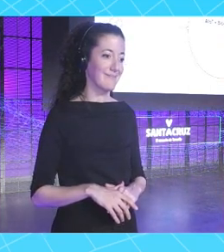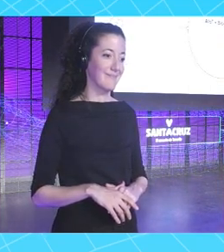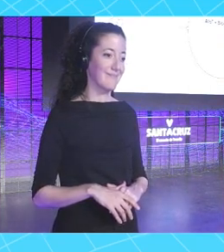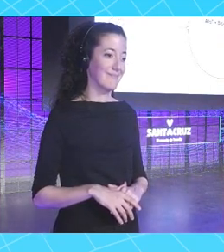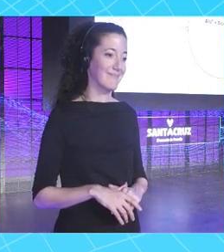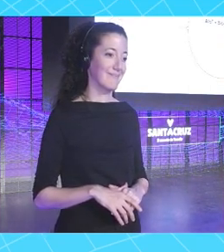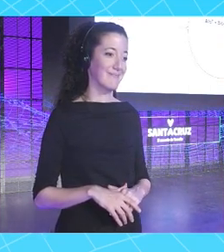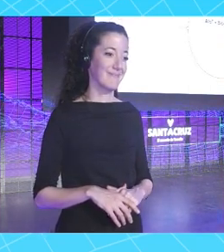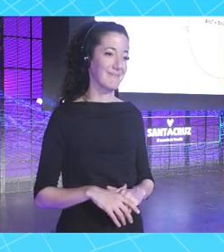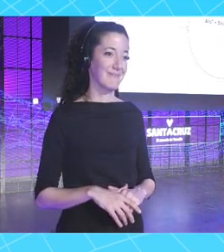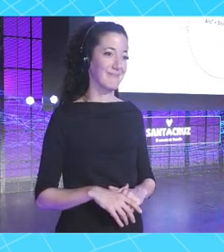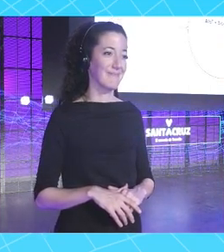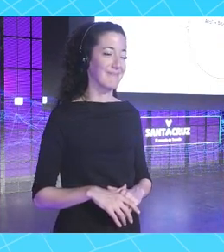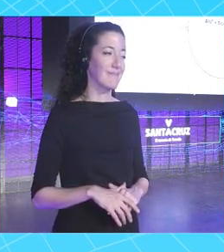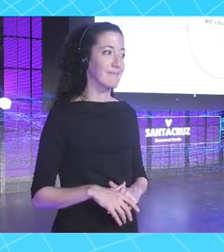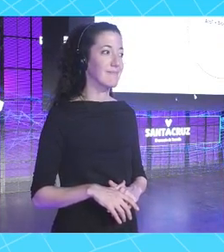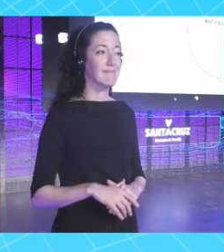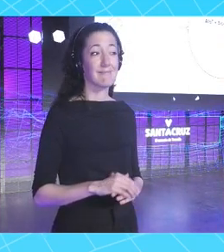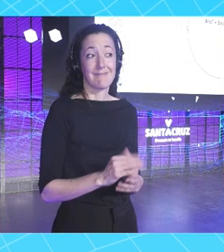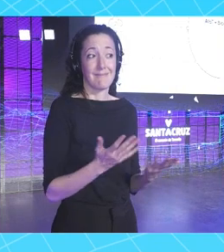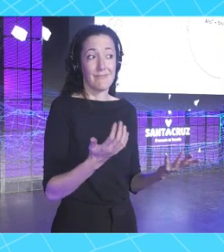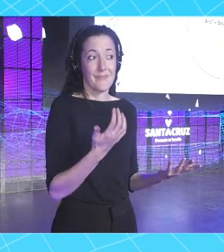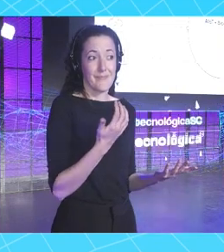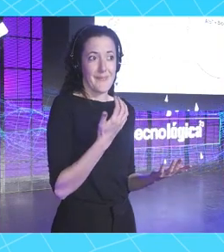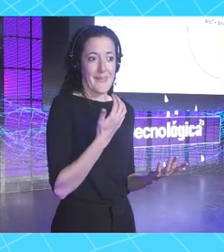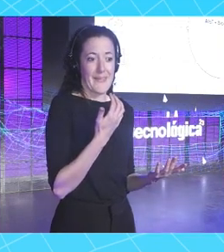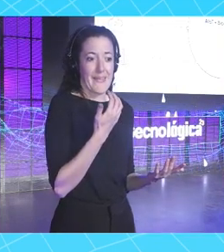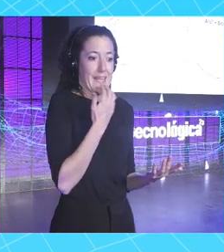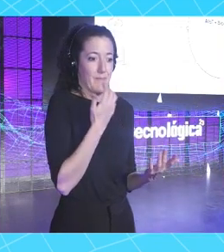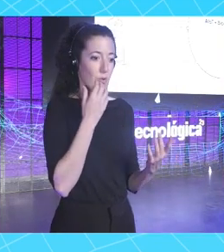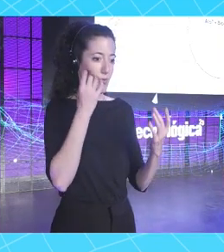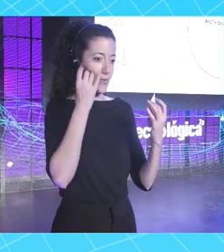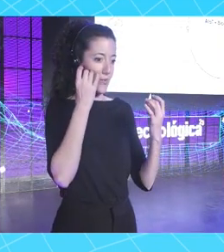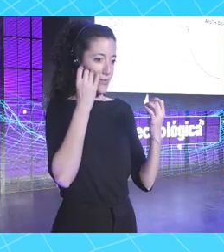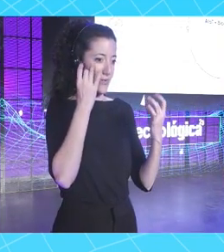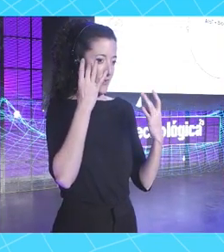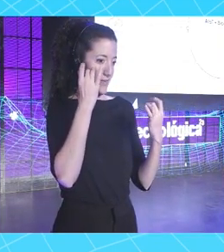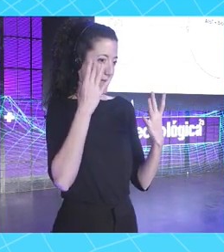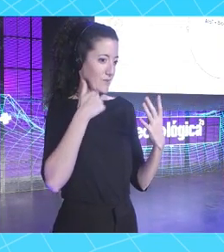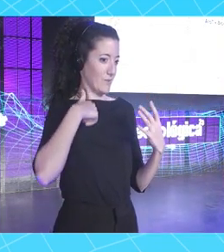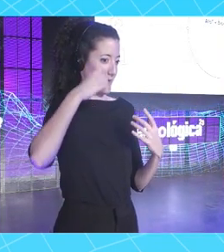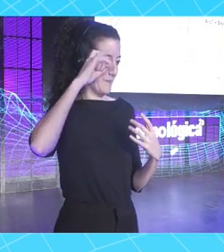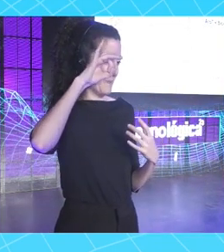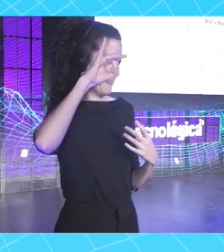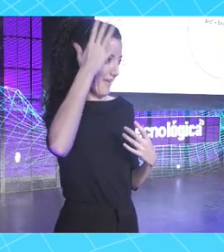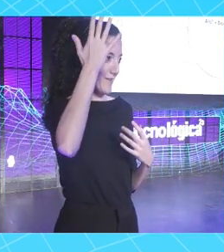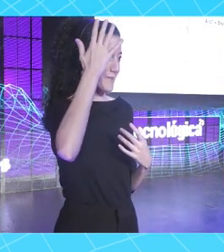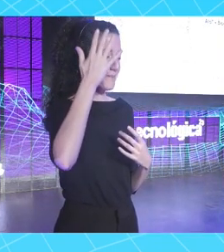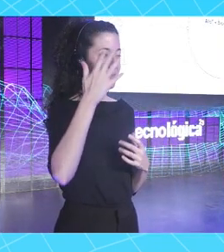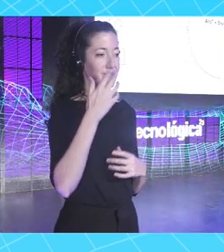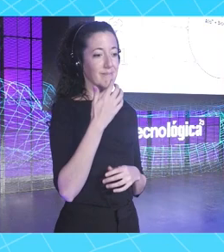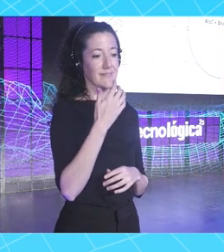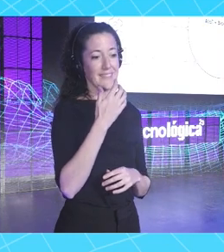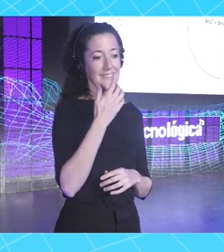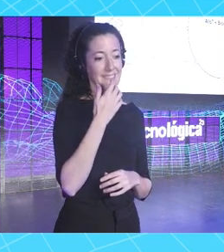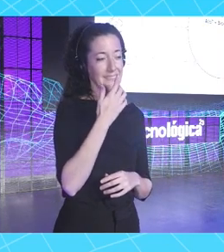y que no tiene ninguna ningún impacto ni ninguna relevancia si yo ahora Cambio el caso y el ejemplo y en vez